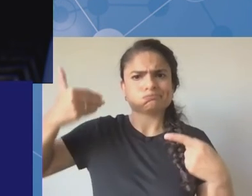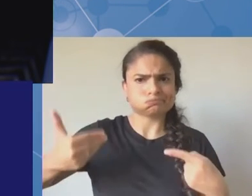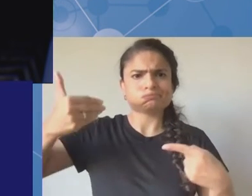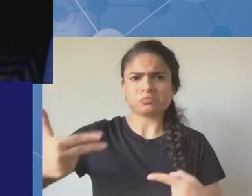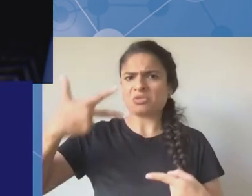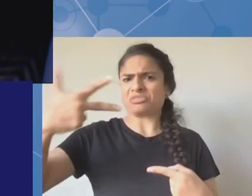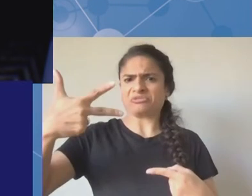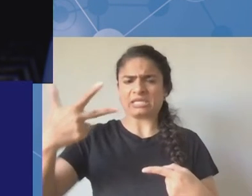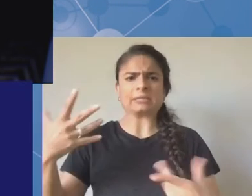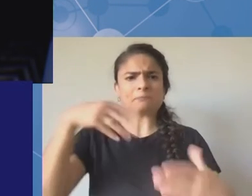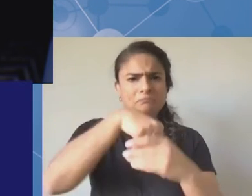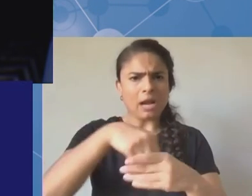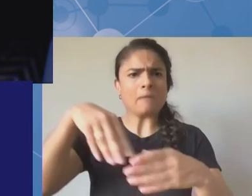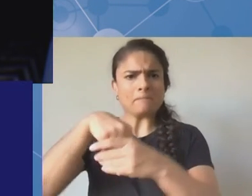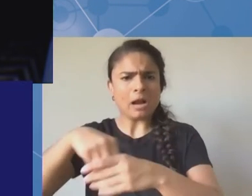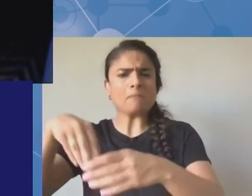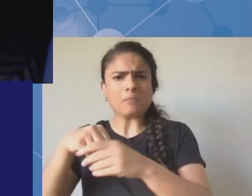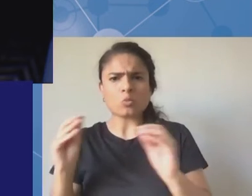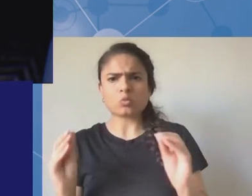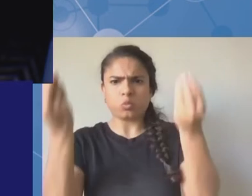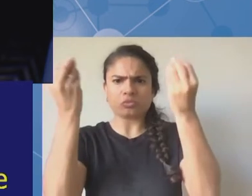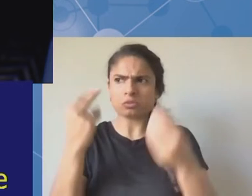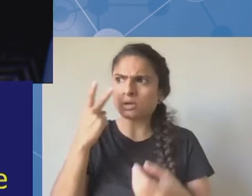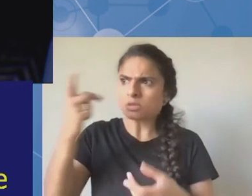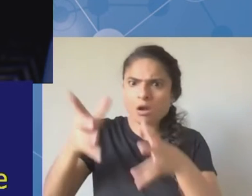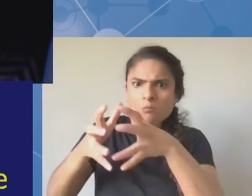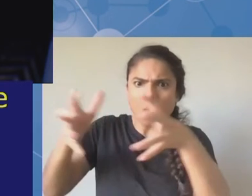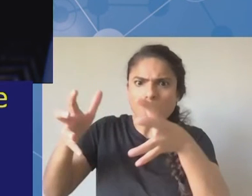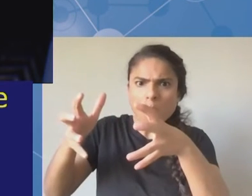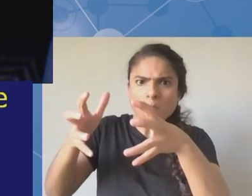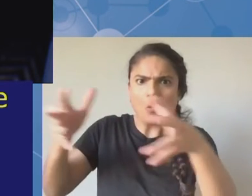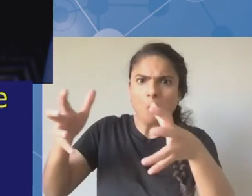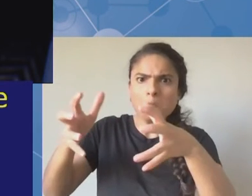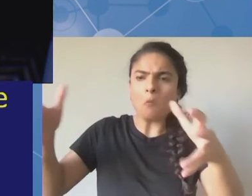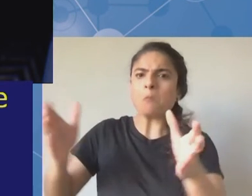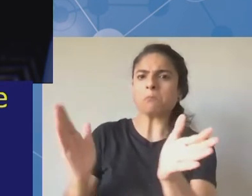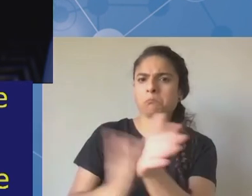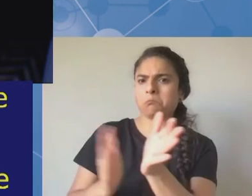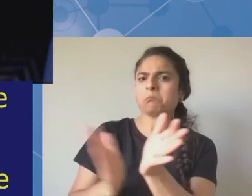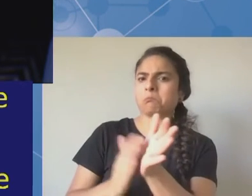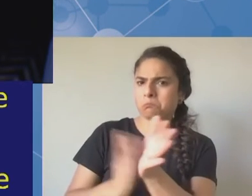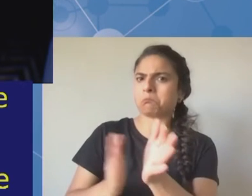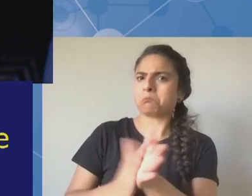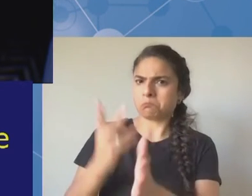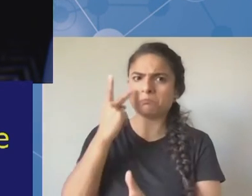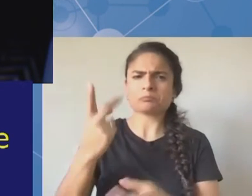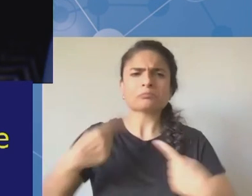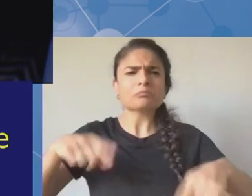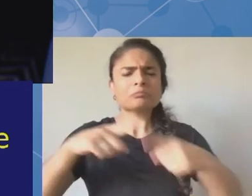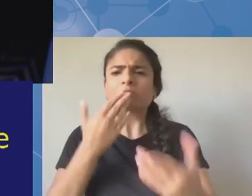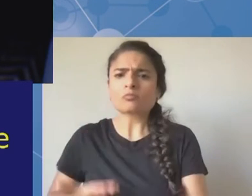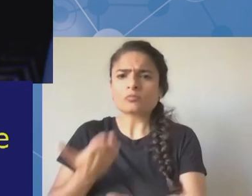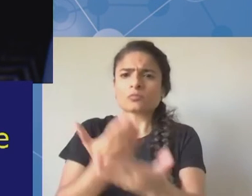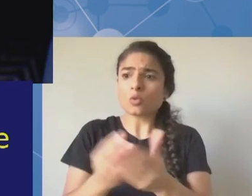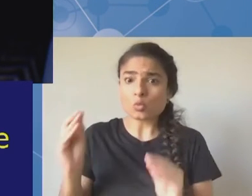Vemos que cada vez más jóvenes participan en este foro IGF y nuestra recomendación, que también